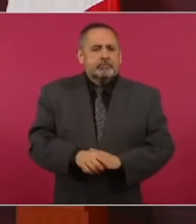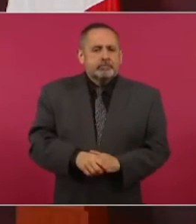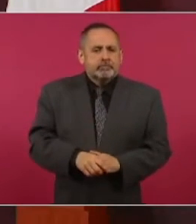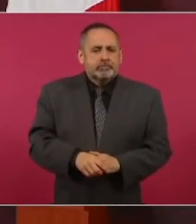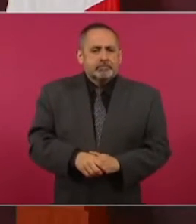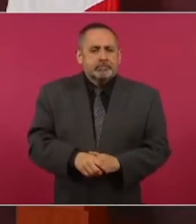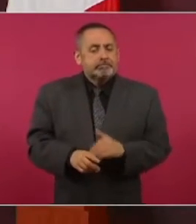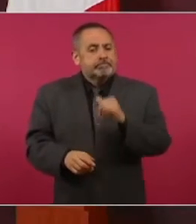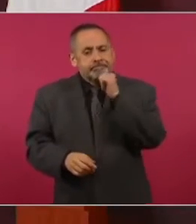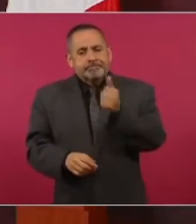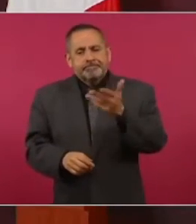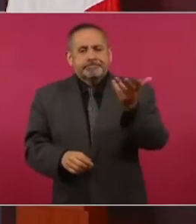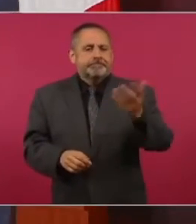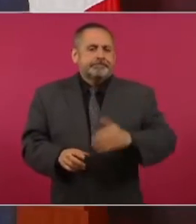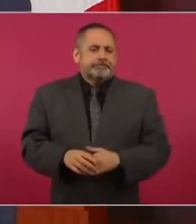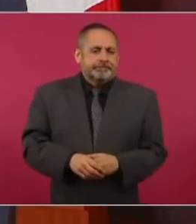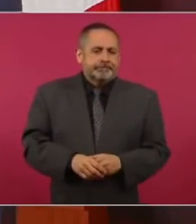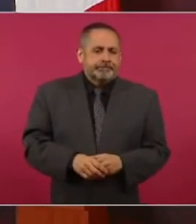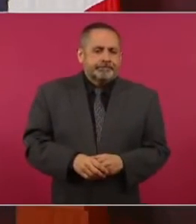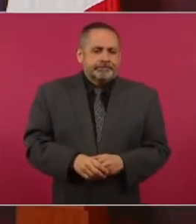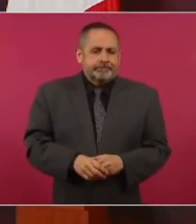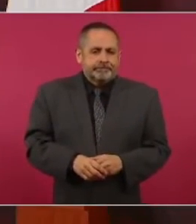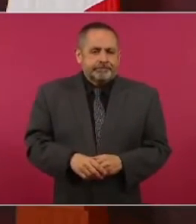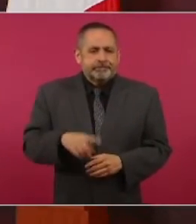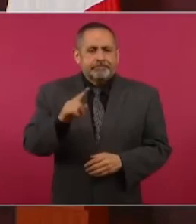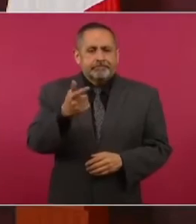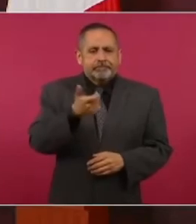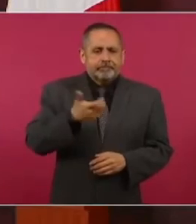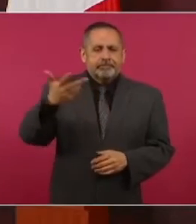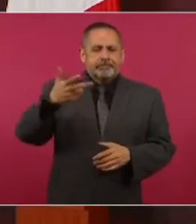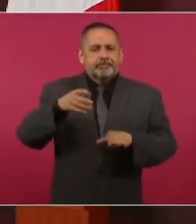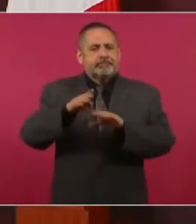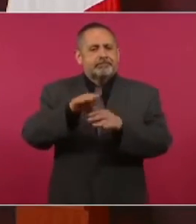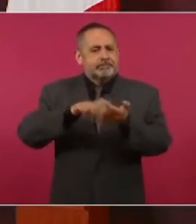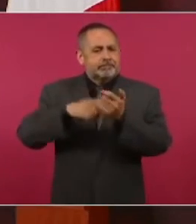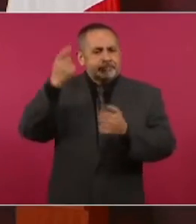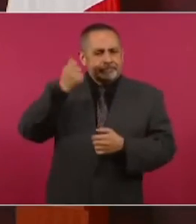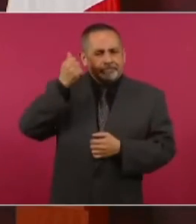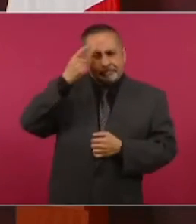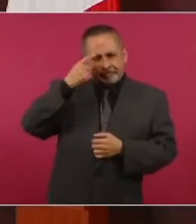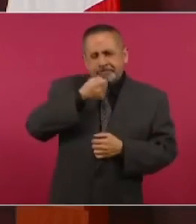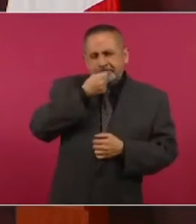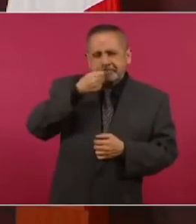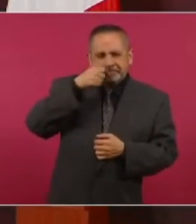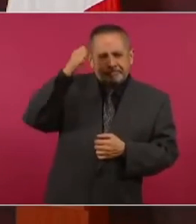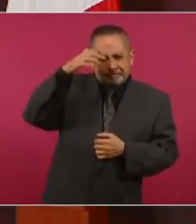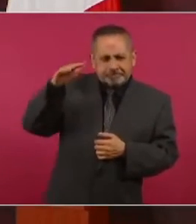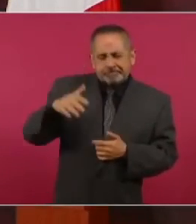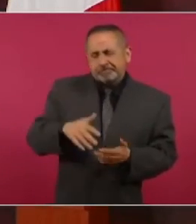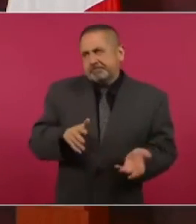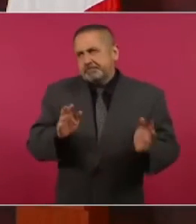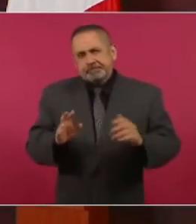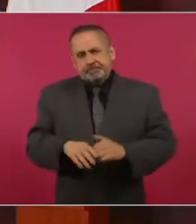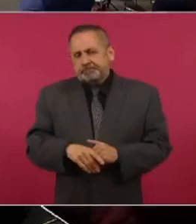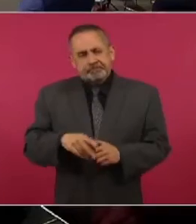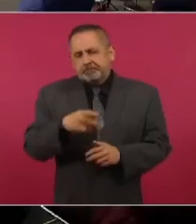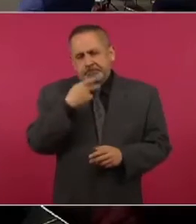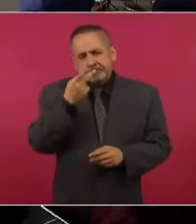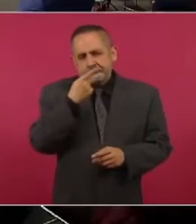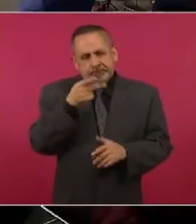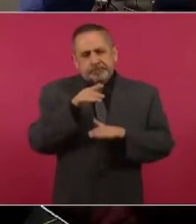Ahí sí no. Se dispara costo de pensión para adultos mayores. Se